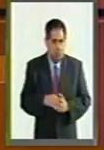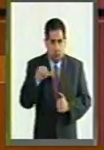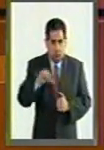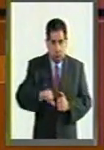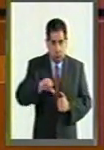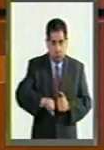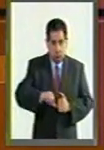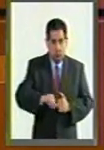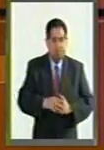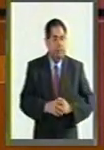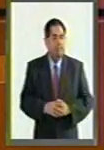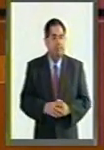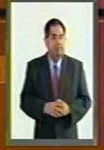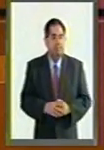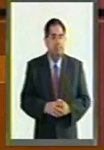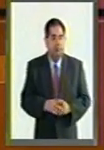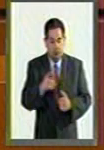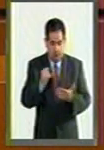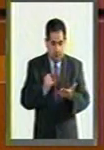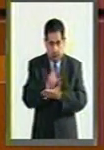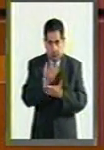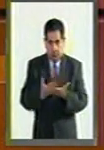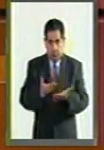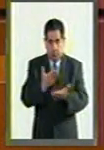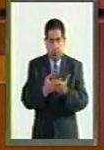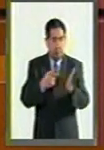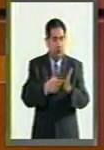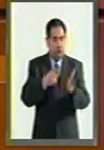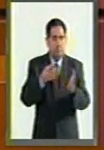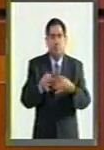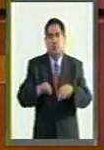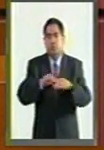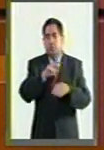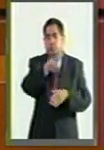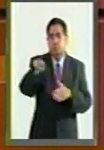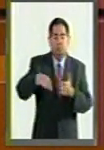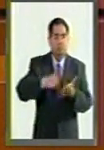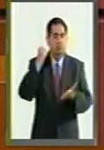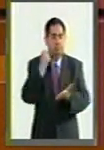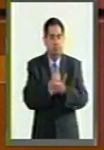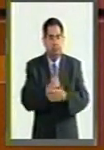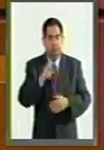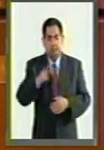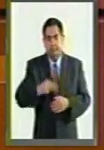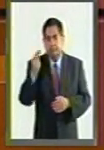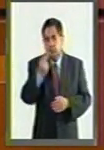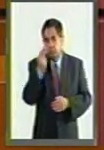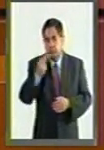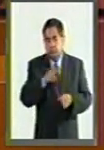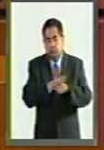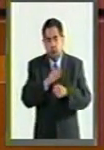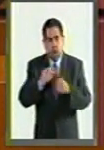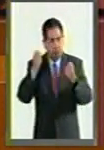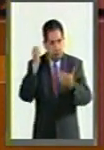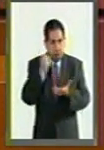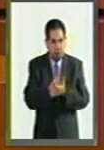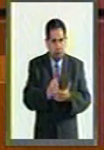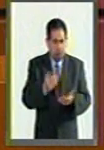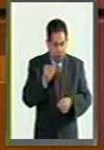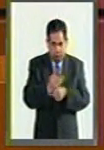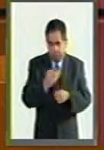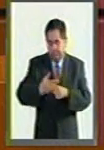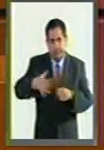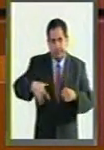tenemos un dictamen que es importante aprobar porque urge. ¿Cuáles son los méritos? Aquí se